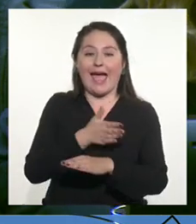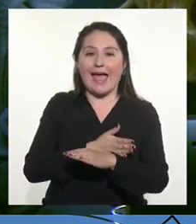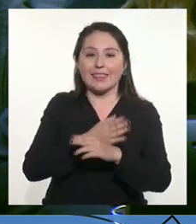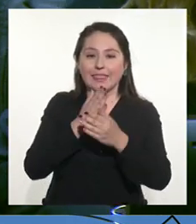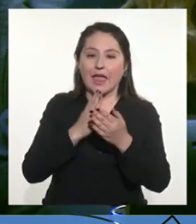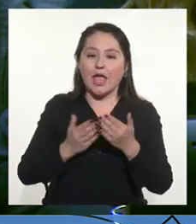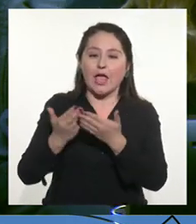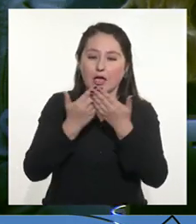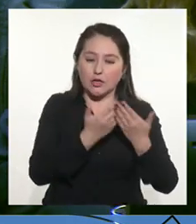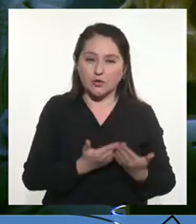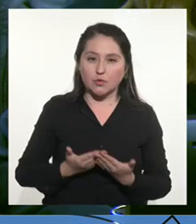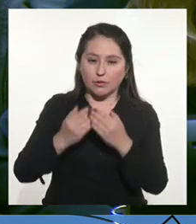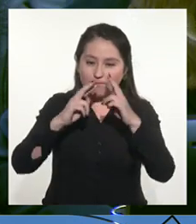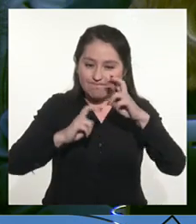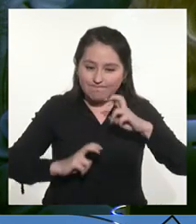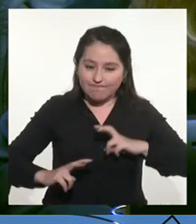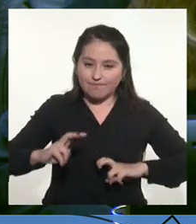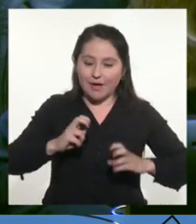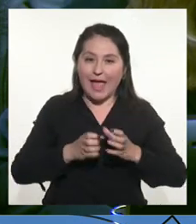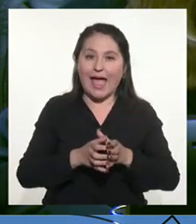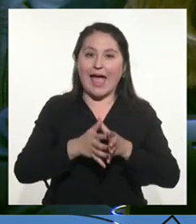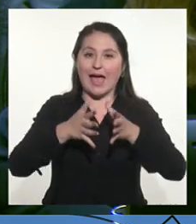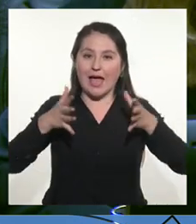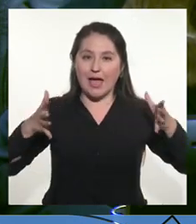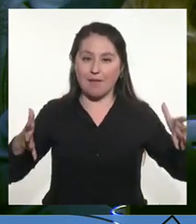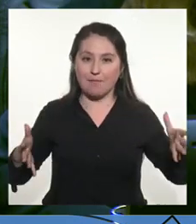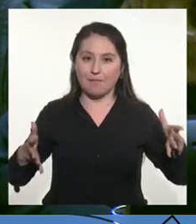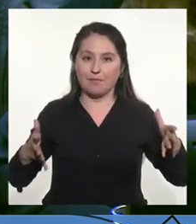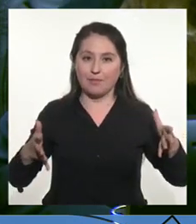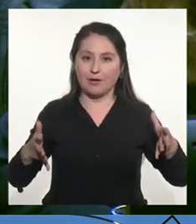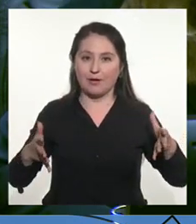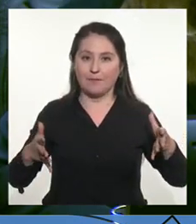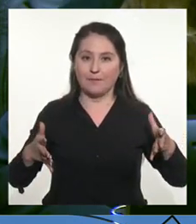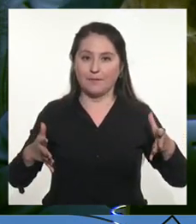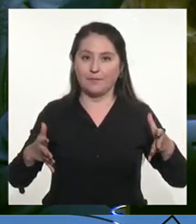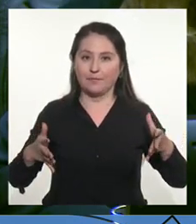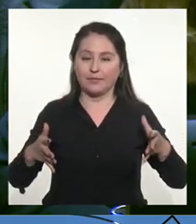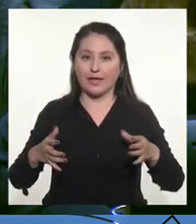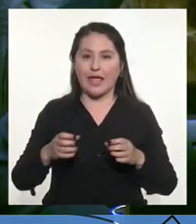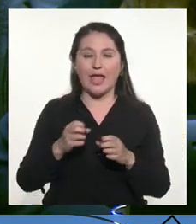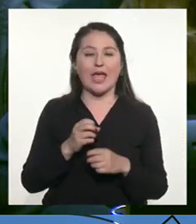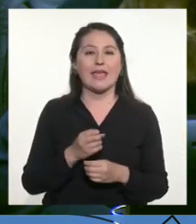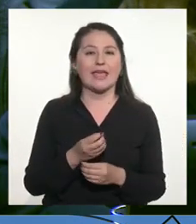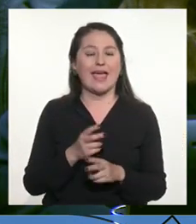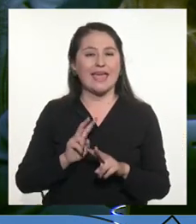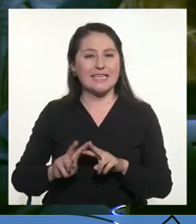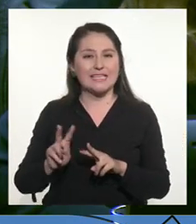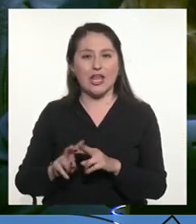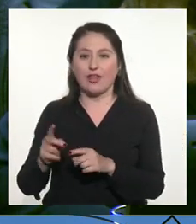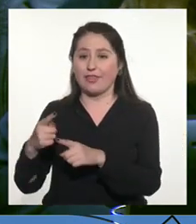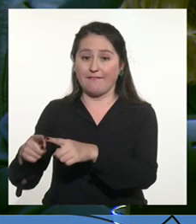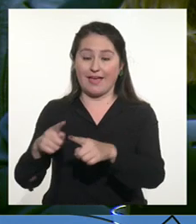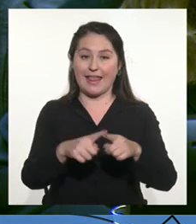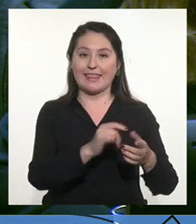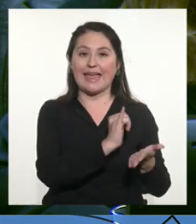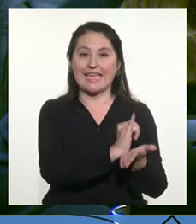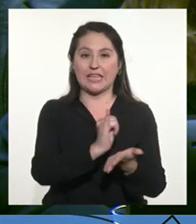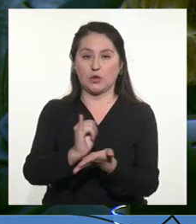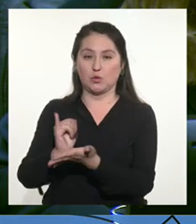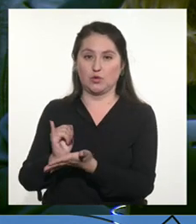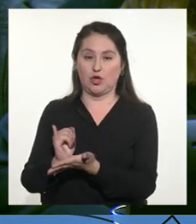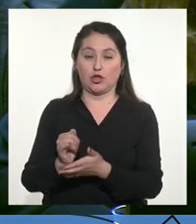de un estudio transversal de un análisis que han realizado distintas instituciones hoy día